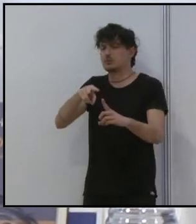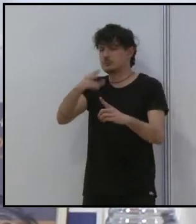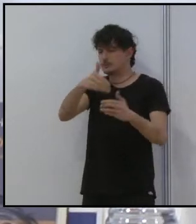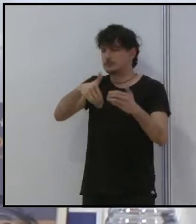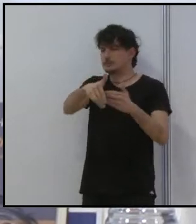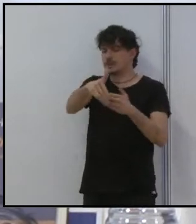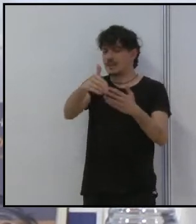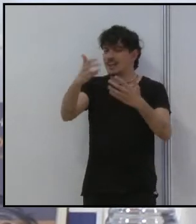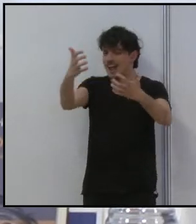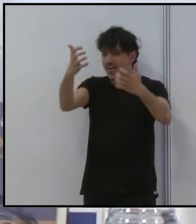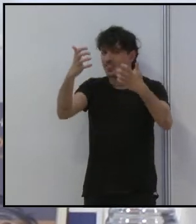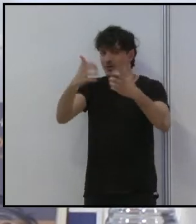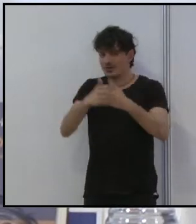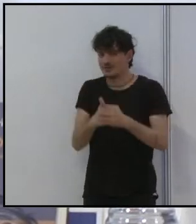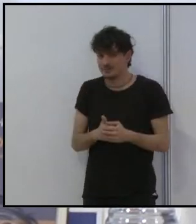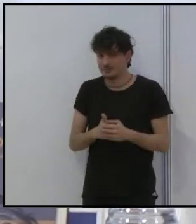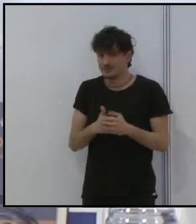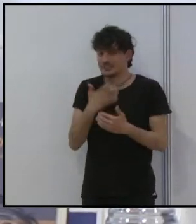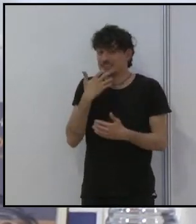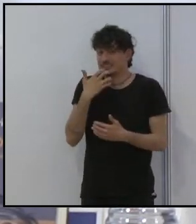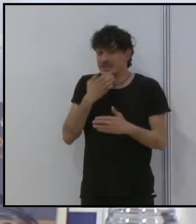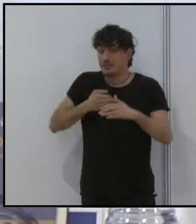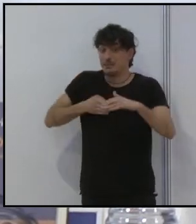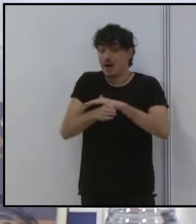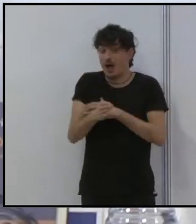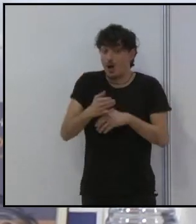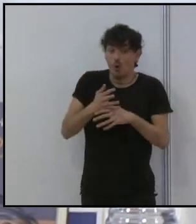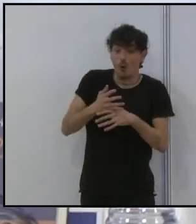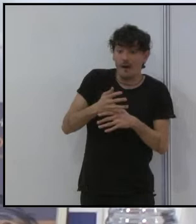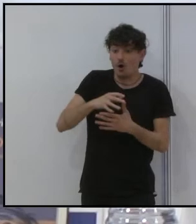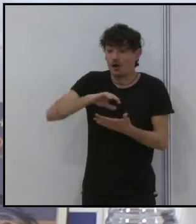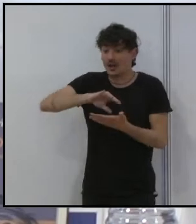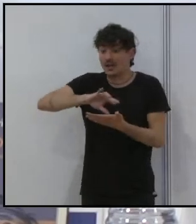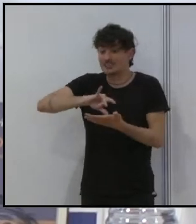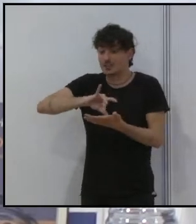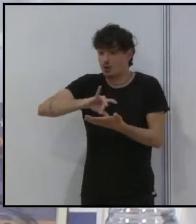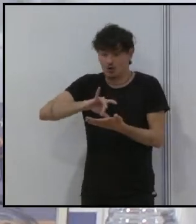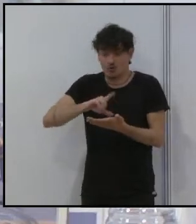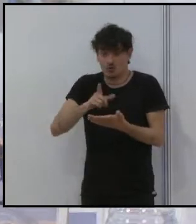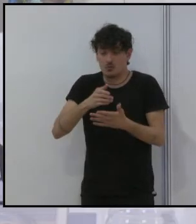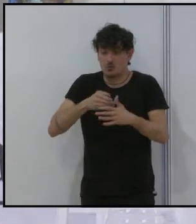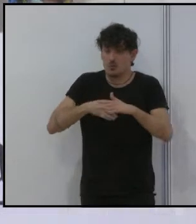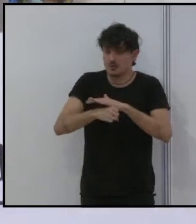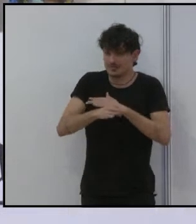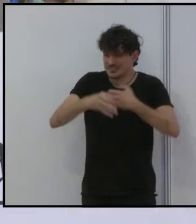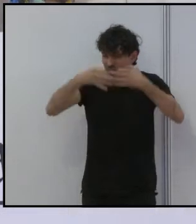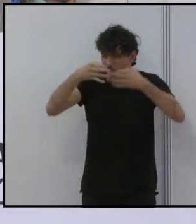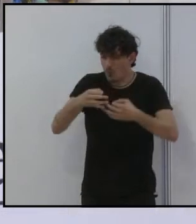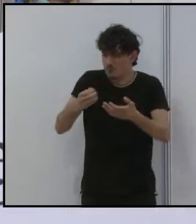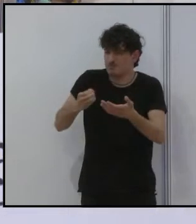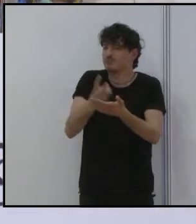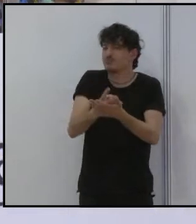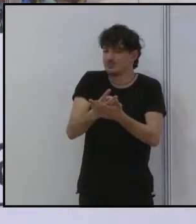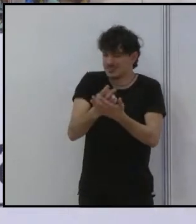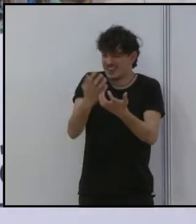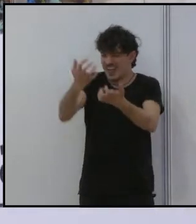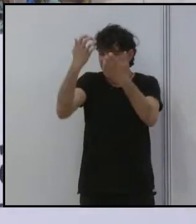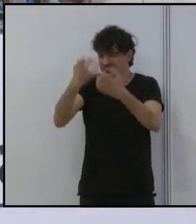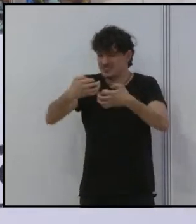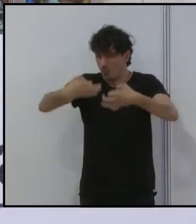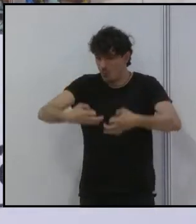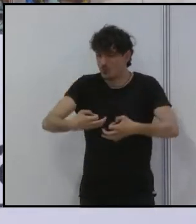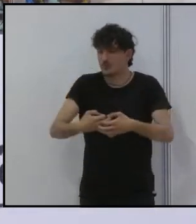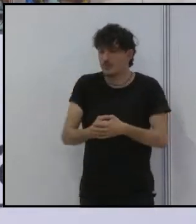Si Juan entrara en un casino, yo le acompañaría porque sabría que iba a salir con dinero. Juan apostó por el cuento cuando